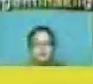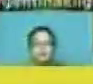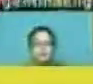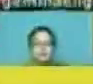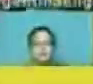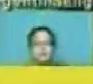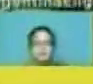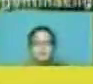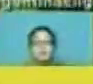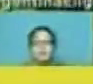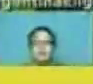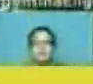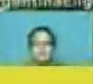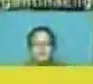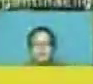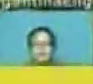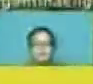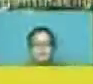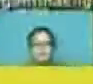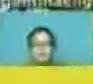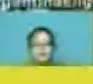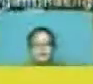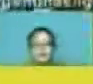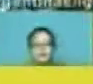Sonido de Mauricio Macri.